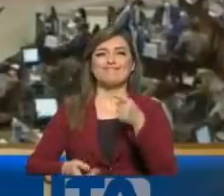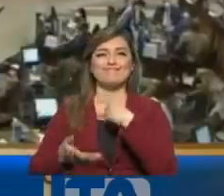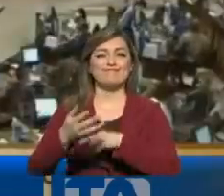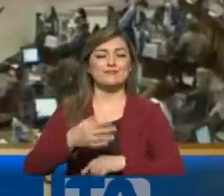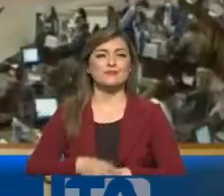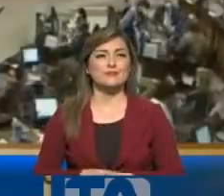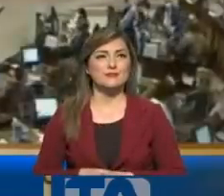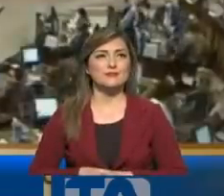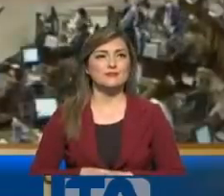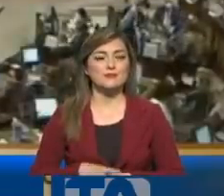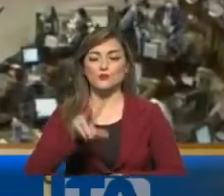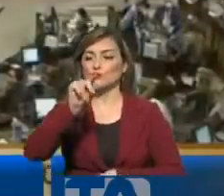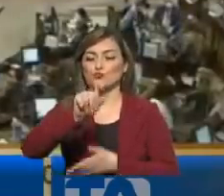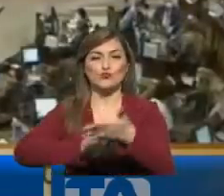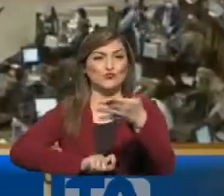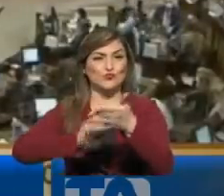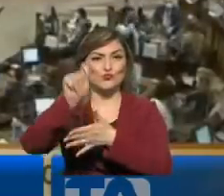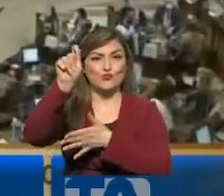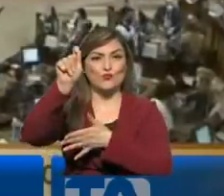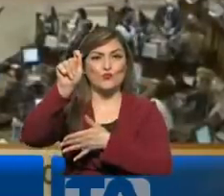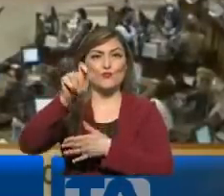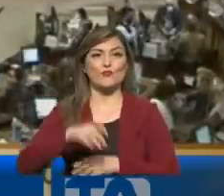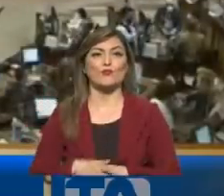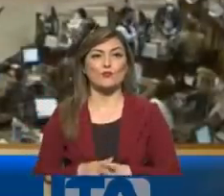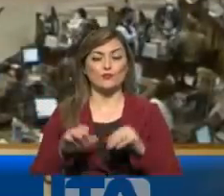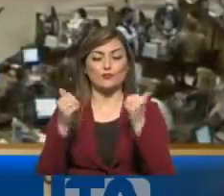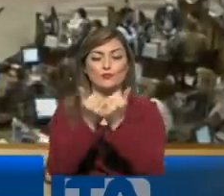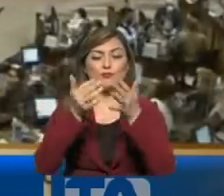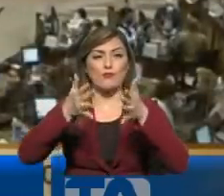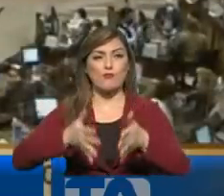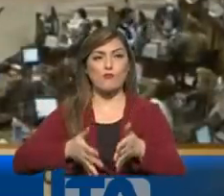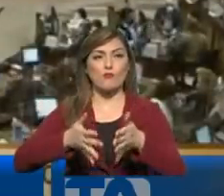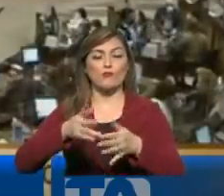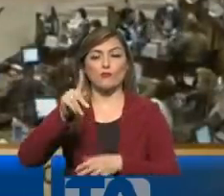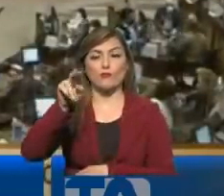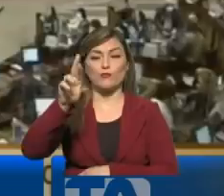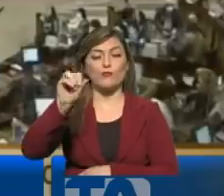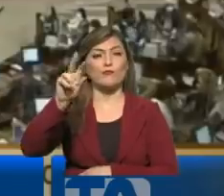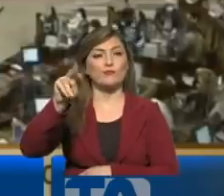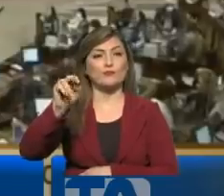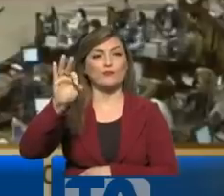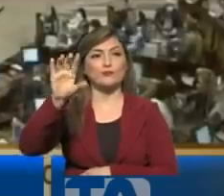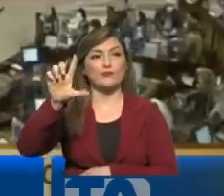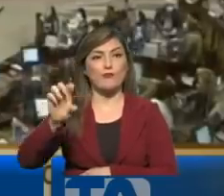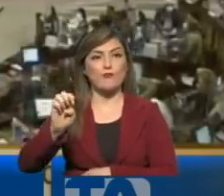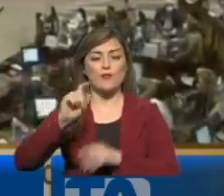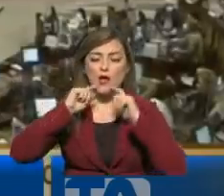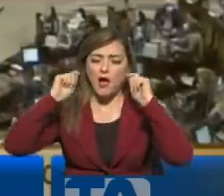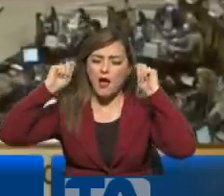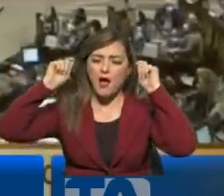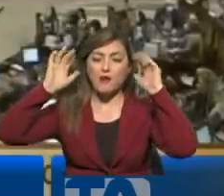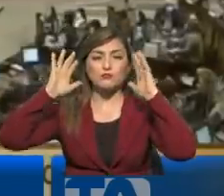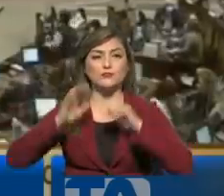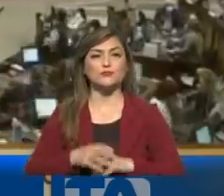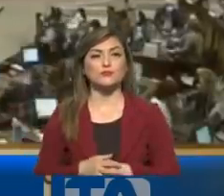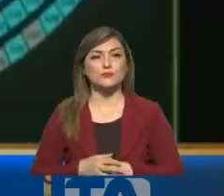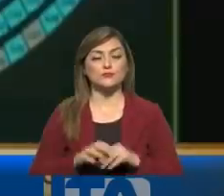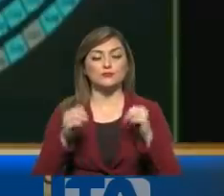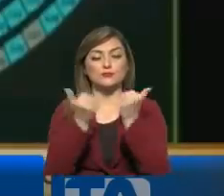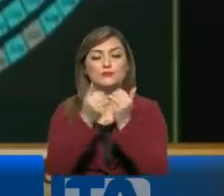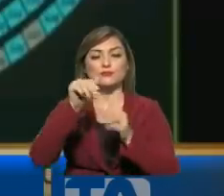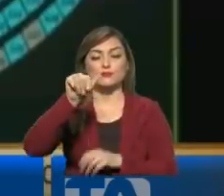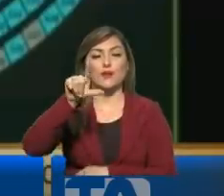ha sido aprobada la moción que nomina al asambleísta Henry Cronfle Cosaya. El asambleísta Luis Almeida